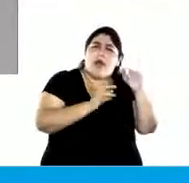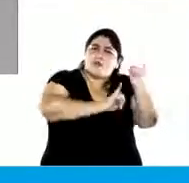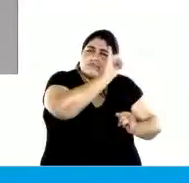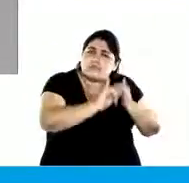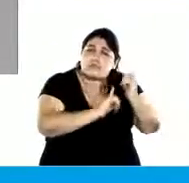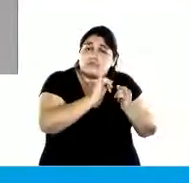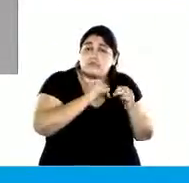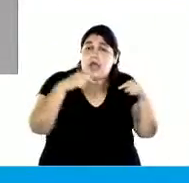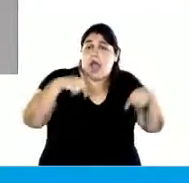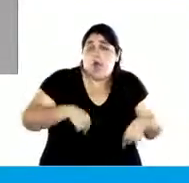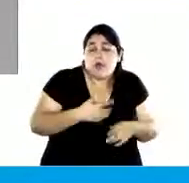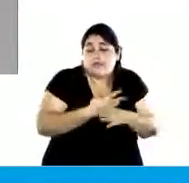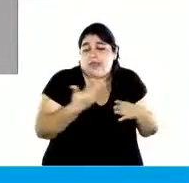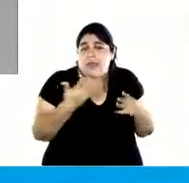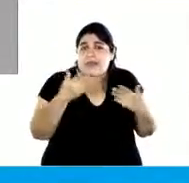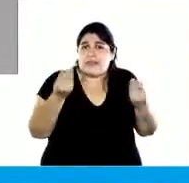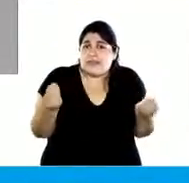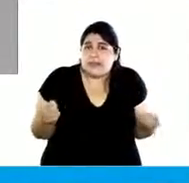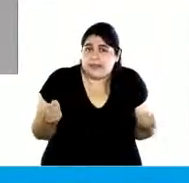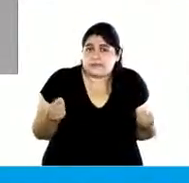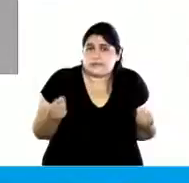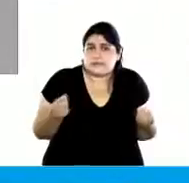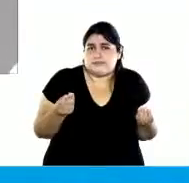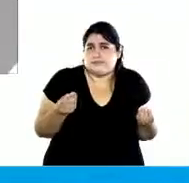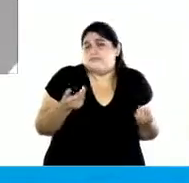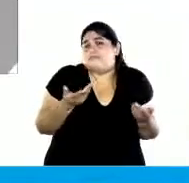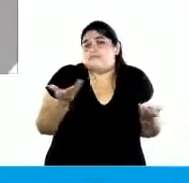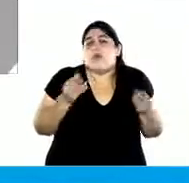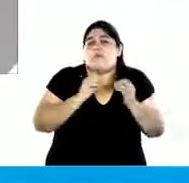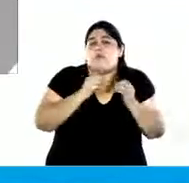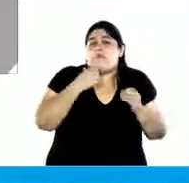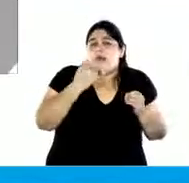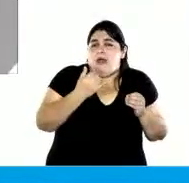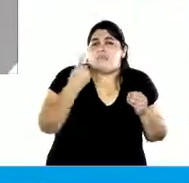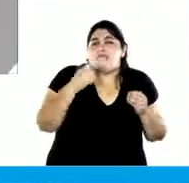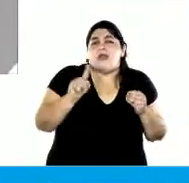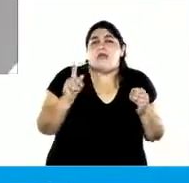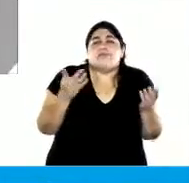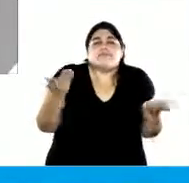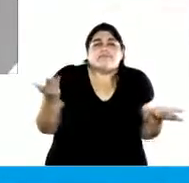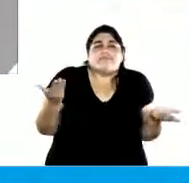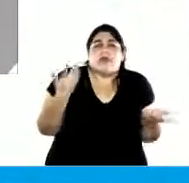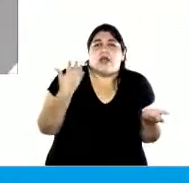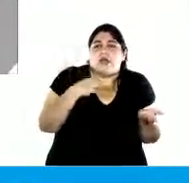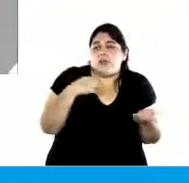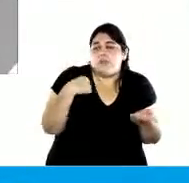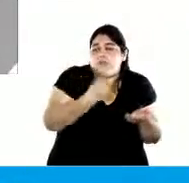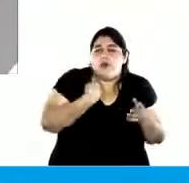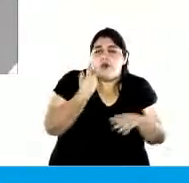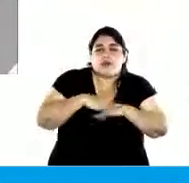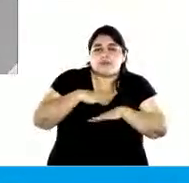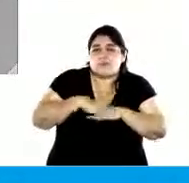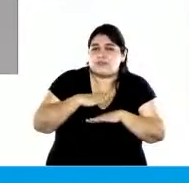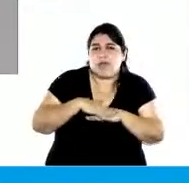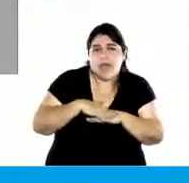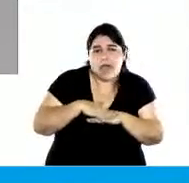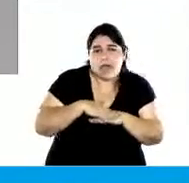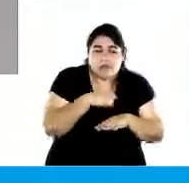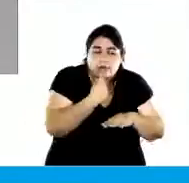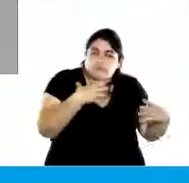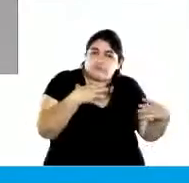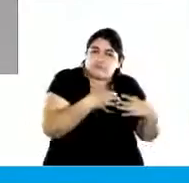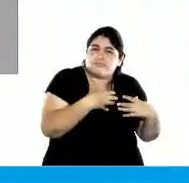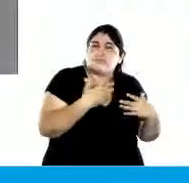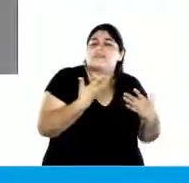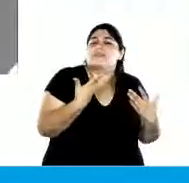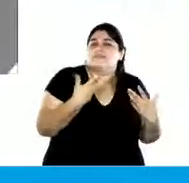tener que pensar una moratoria que no va a resolver el problema. Por supuesto que está en nuestra responsabilidad como bloque acompañar,